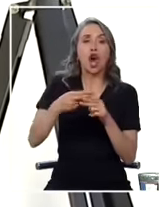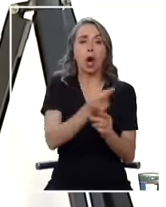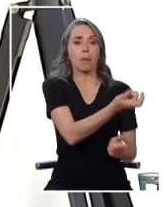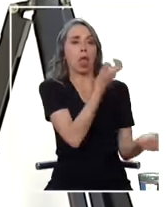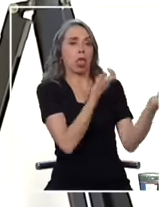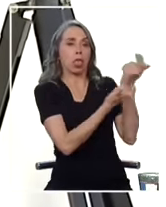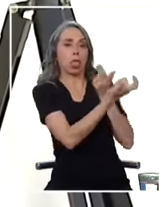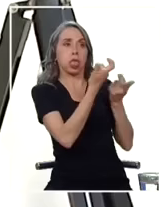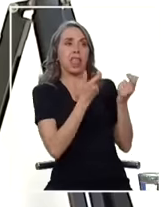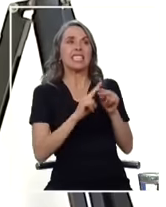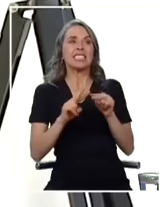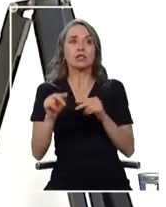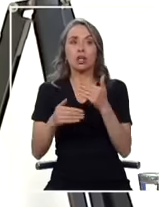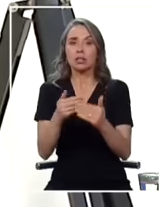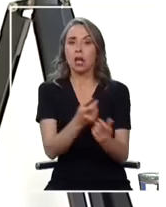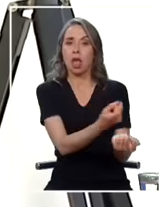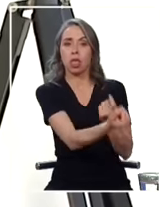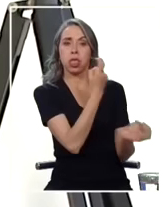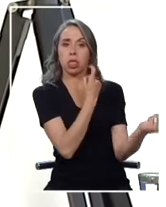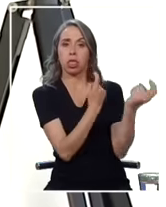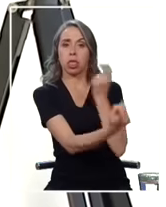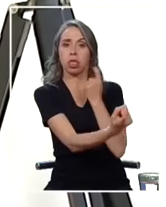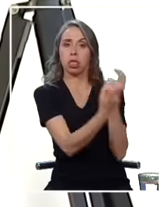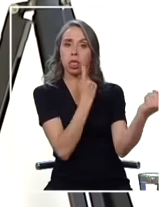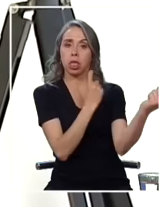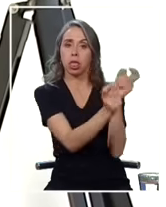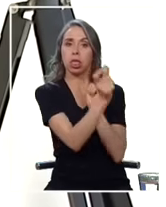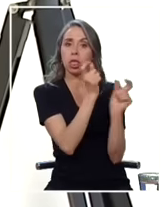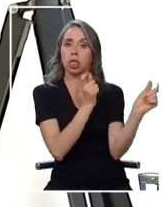este procedimiento. Siempre era